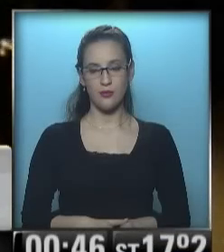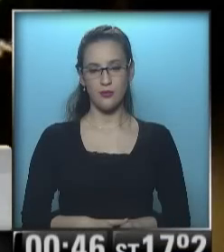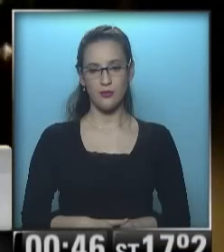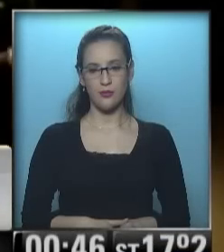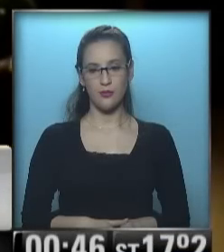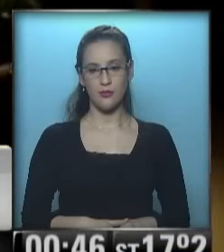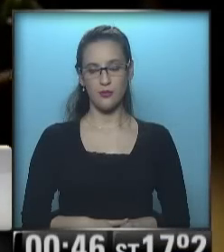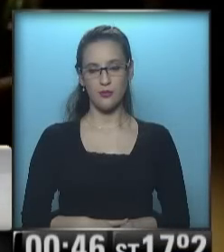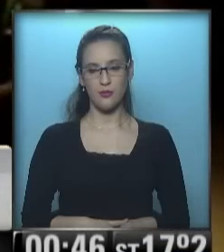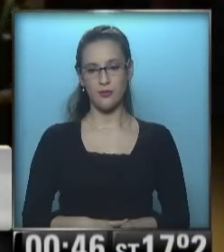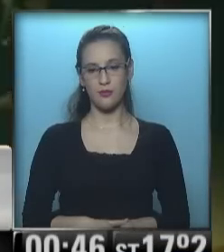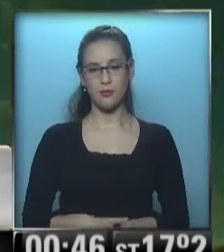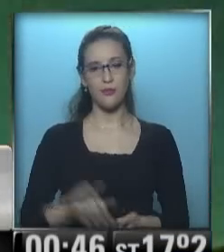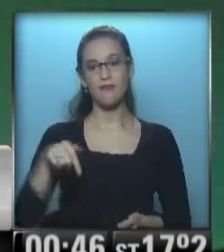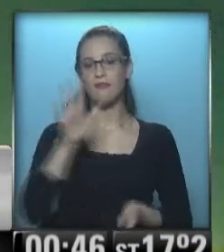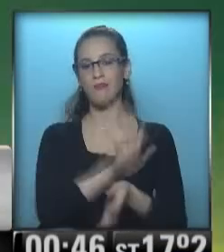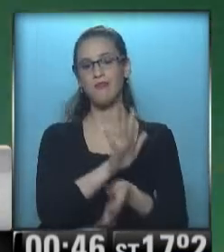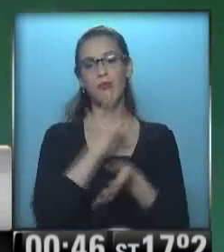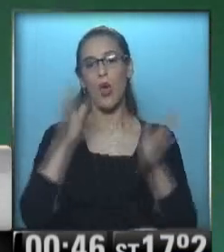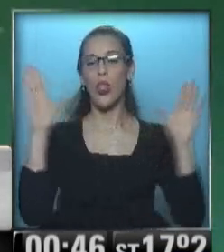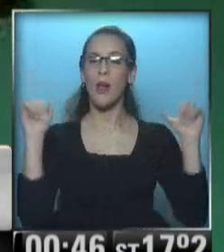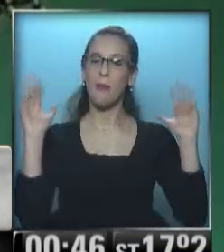Era la despedida.